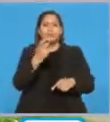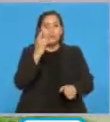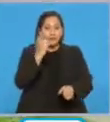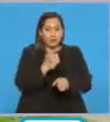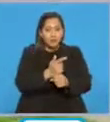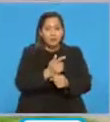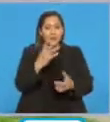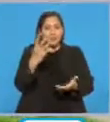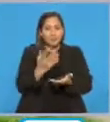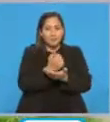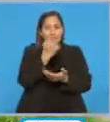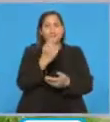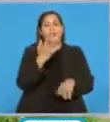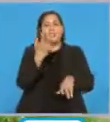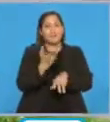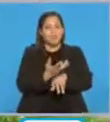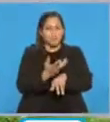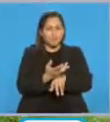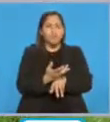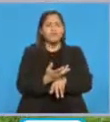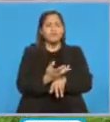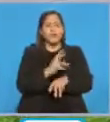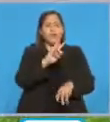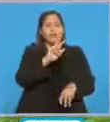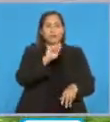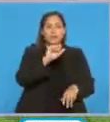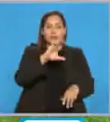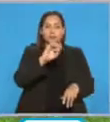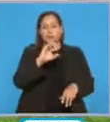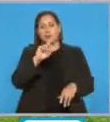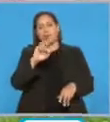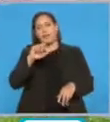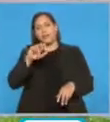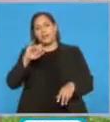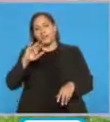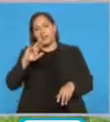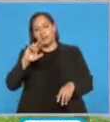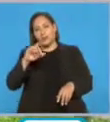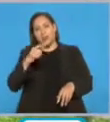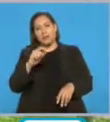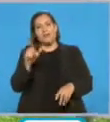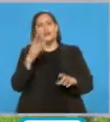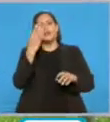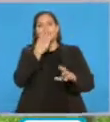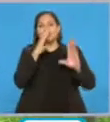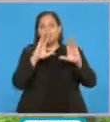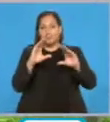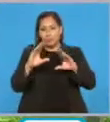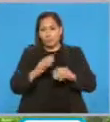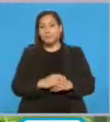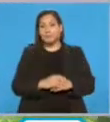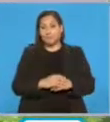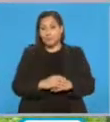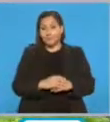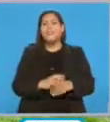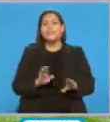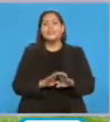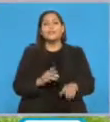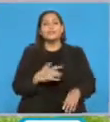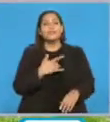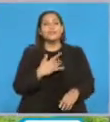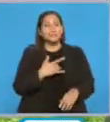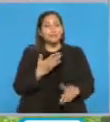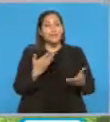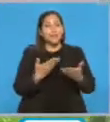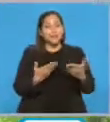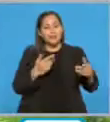y un conquistador en América. Vasco de Quiroga, que realmente fue un evangelizador. Bueno, pues, ¿qué le parece